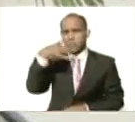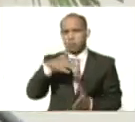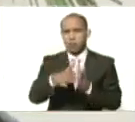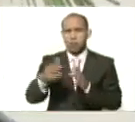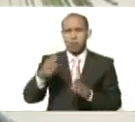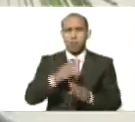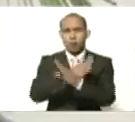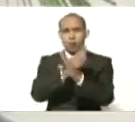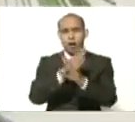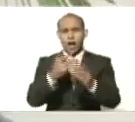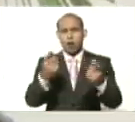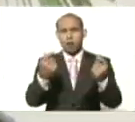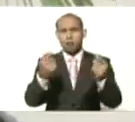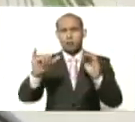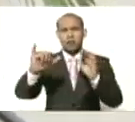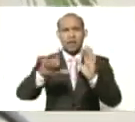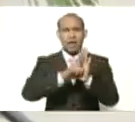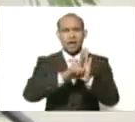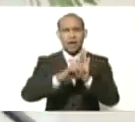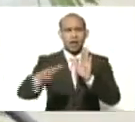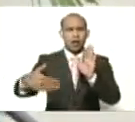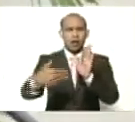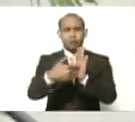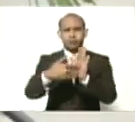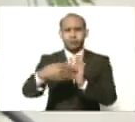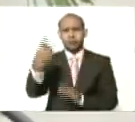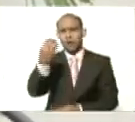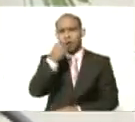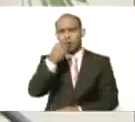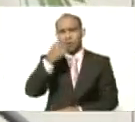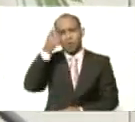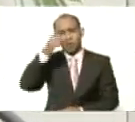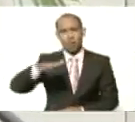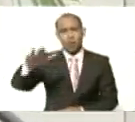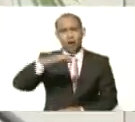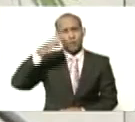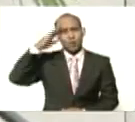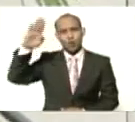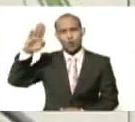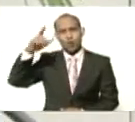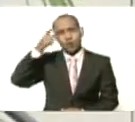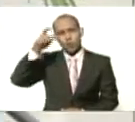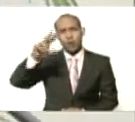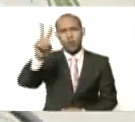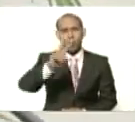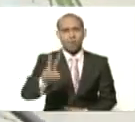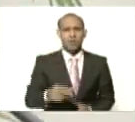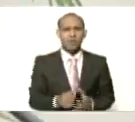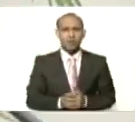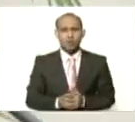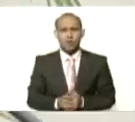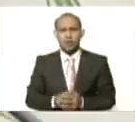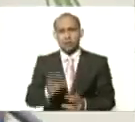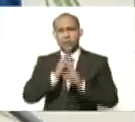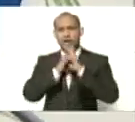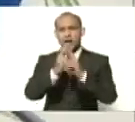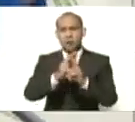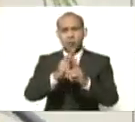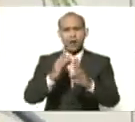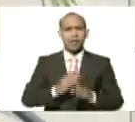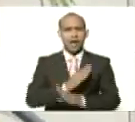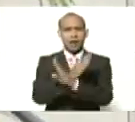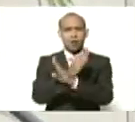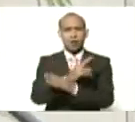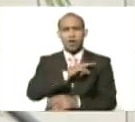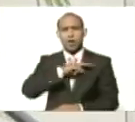criminal es atentar contra la alimentación del pueblo de Cuba, del pueblo de Venezuela. Y la respuesta al bloqueo